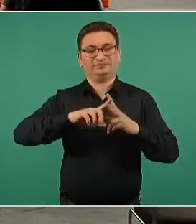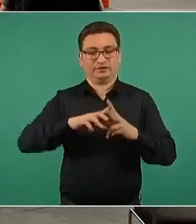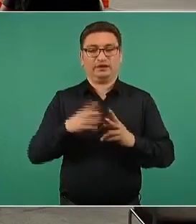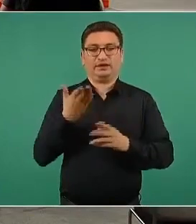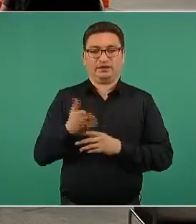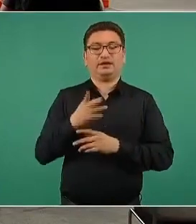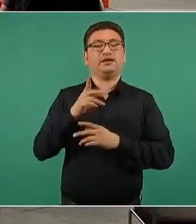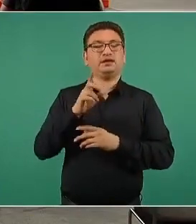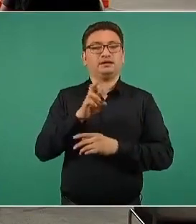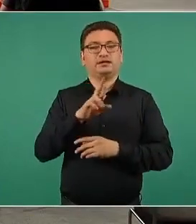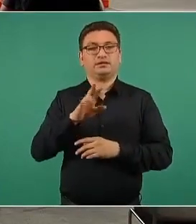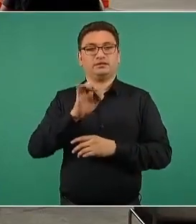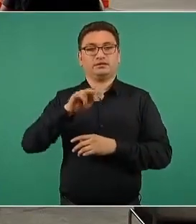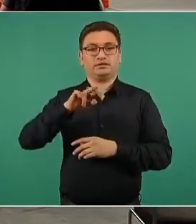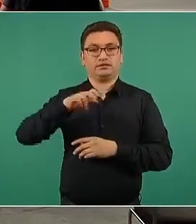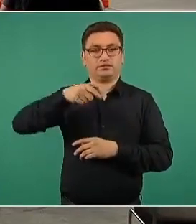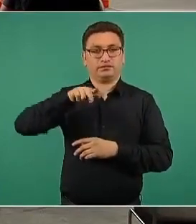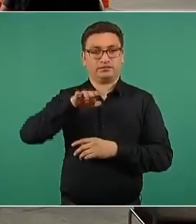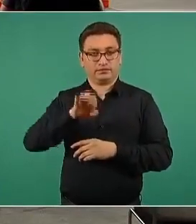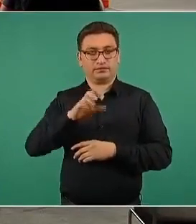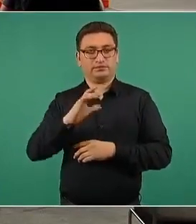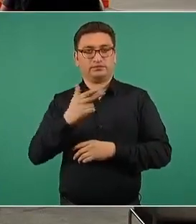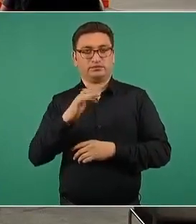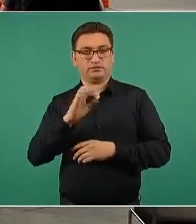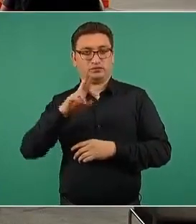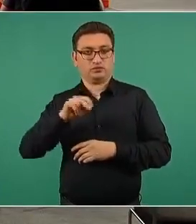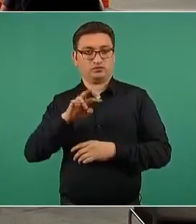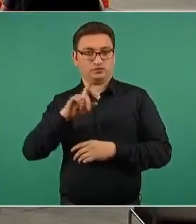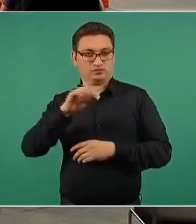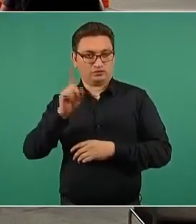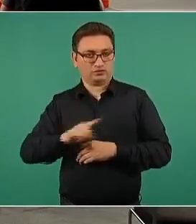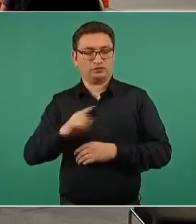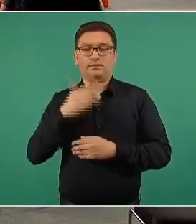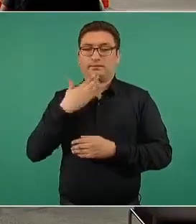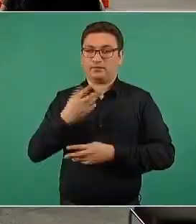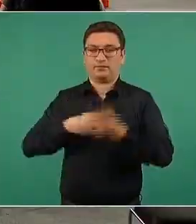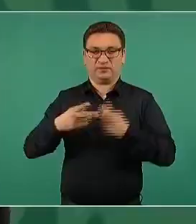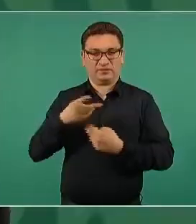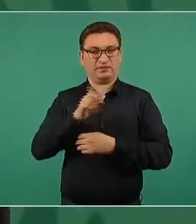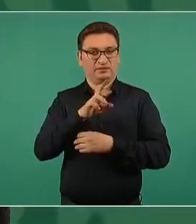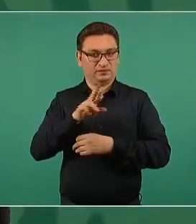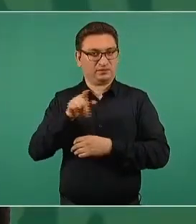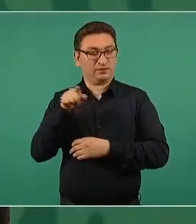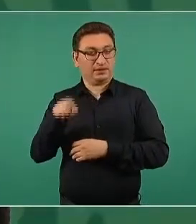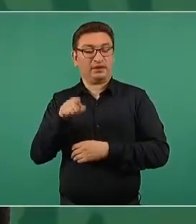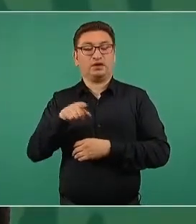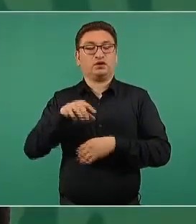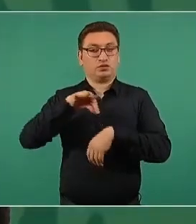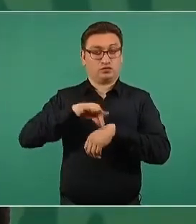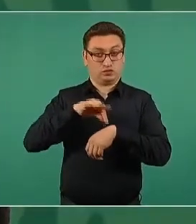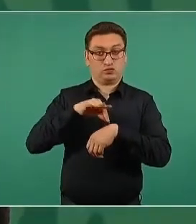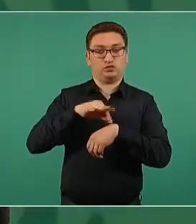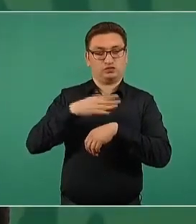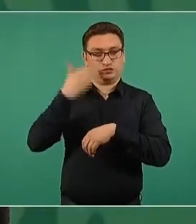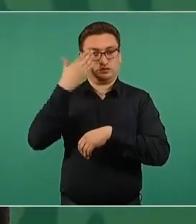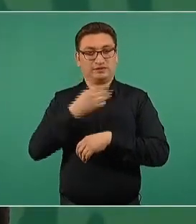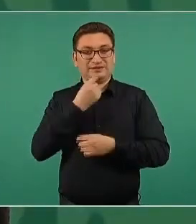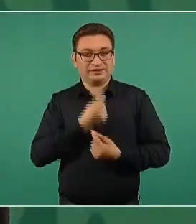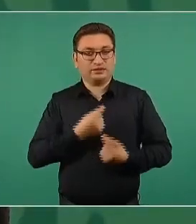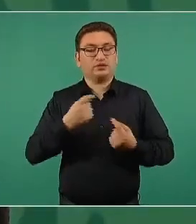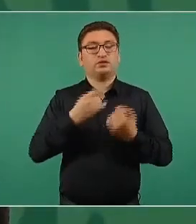doctor Enrique Chacón Cruz. Bienvenido, doctor. El doctor es un médico, es